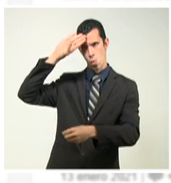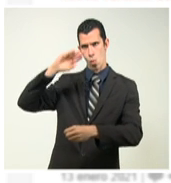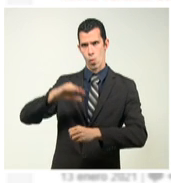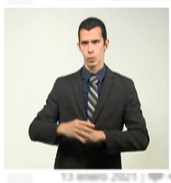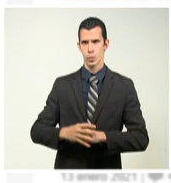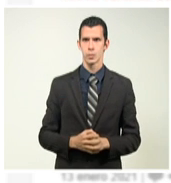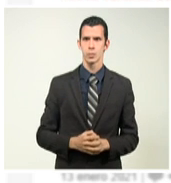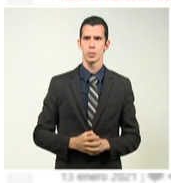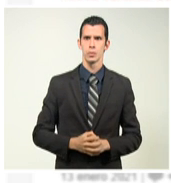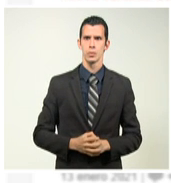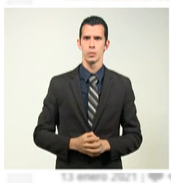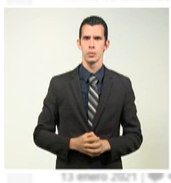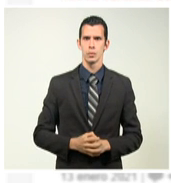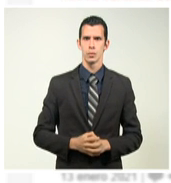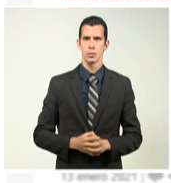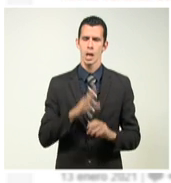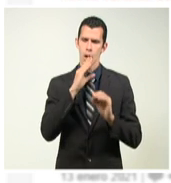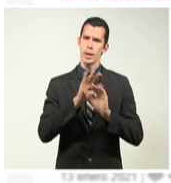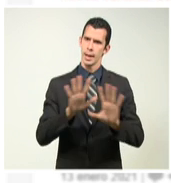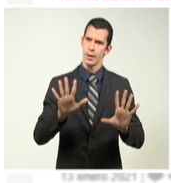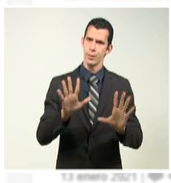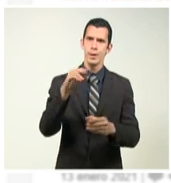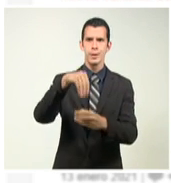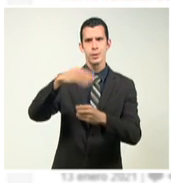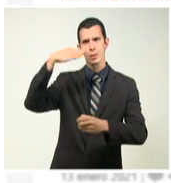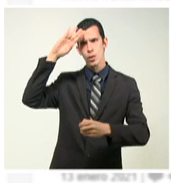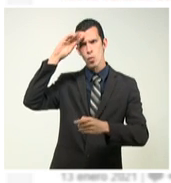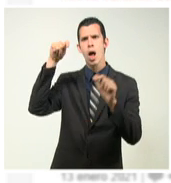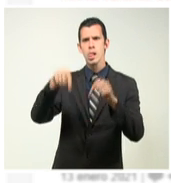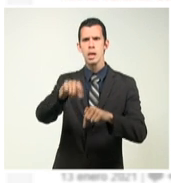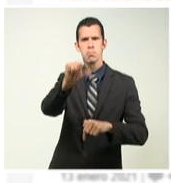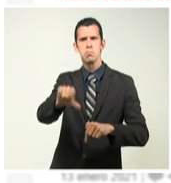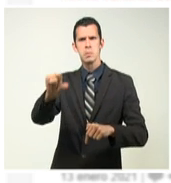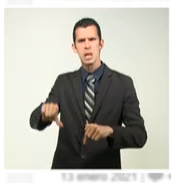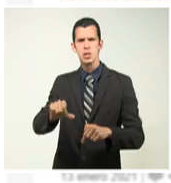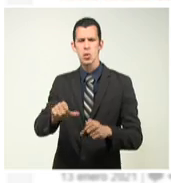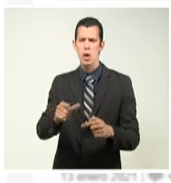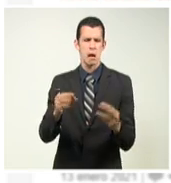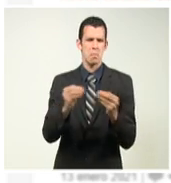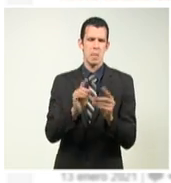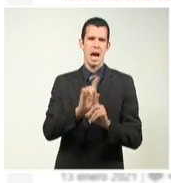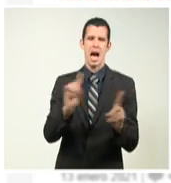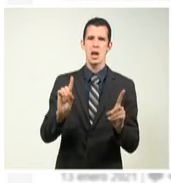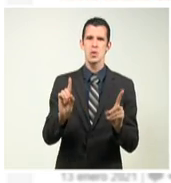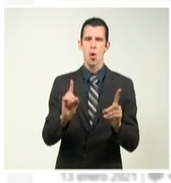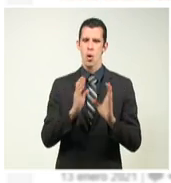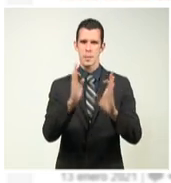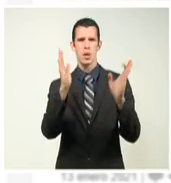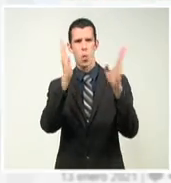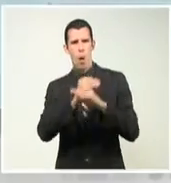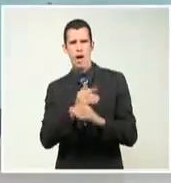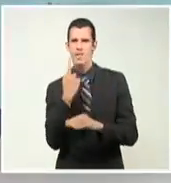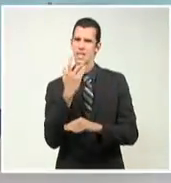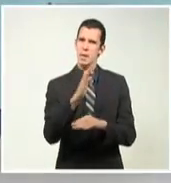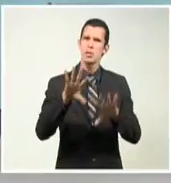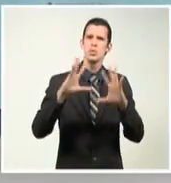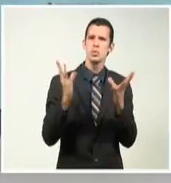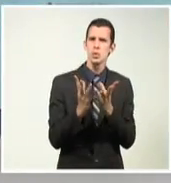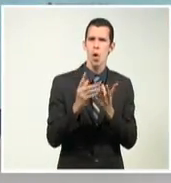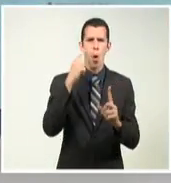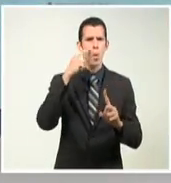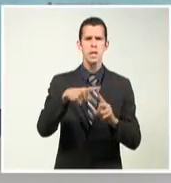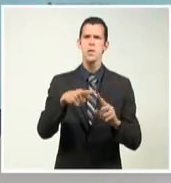repulsiva, irracional, y que ésta se contrapone a otra que, aún persiguiendo los mismos objetivos,